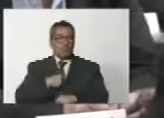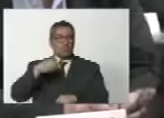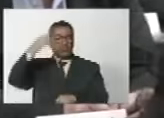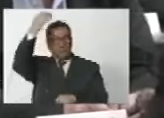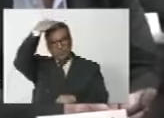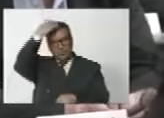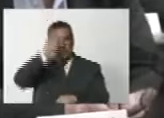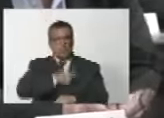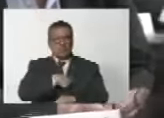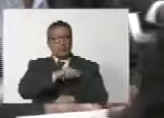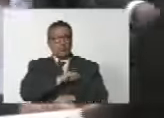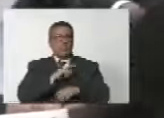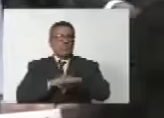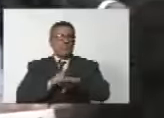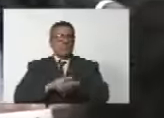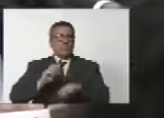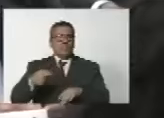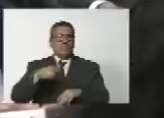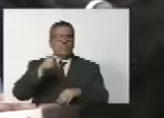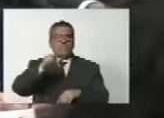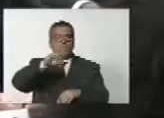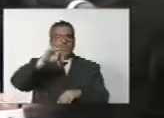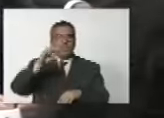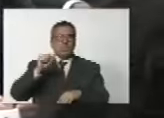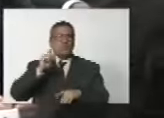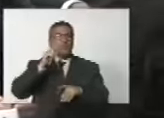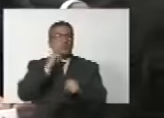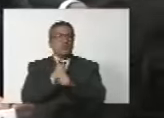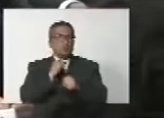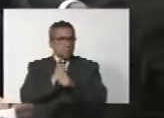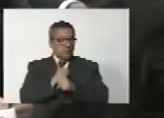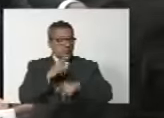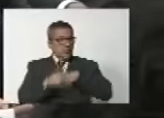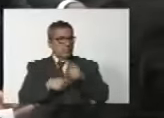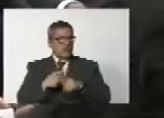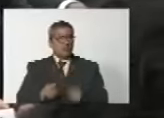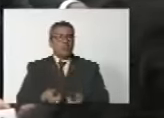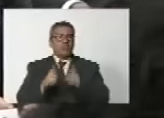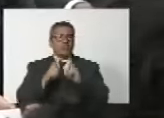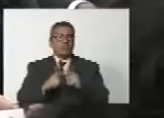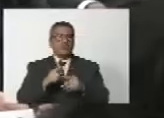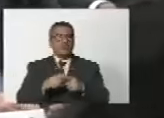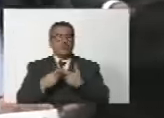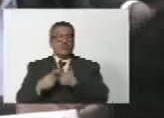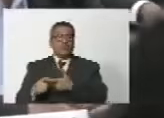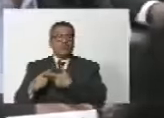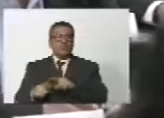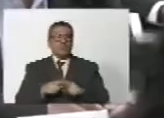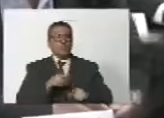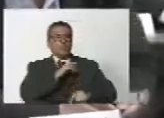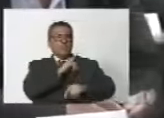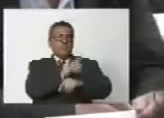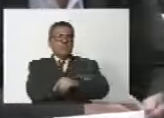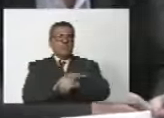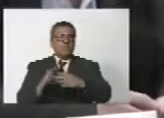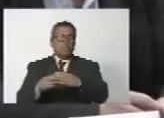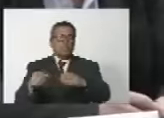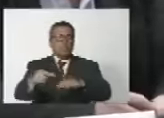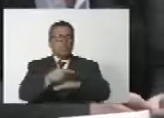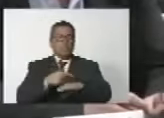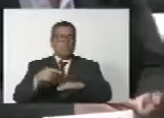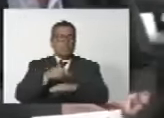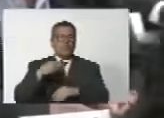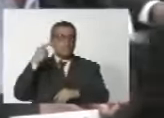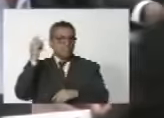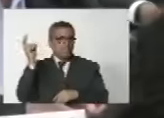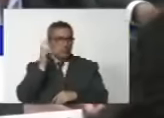España. La doctora Gutiérrez se ha destacado como autoridad en los distintos poderes del Estado.